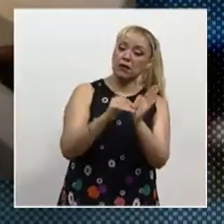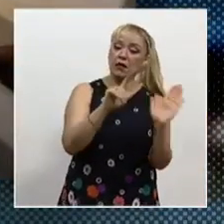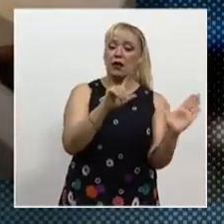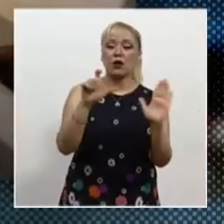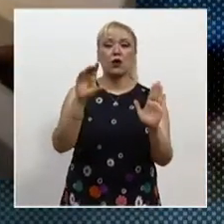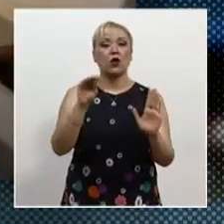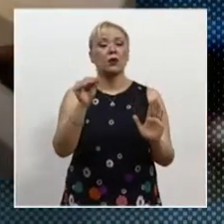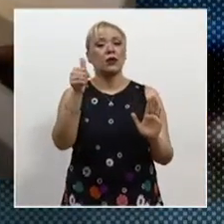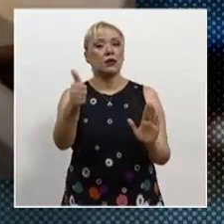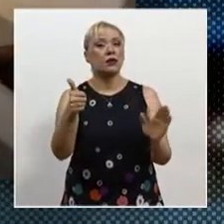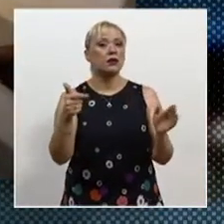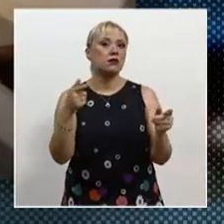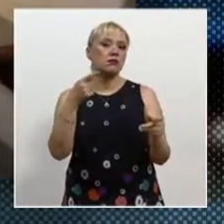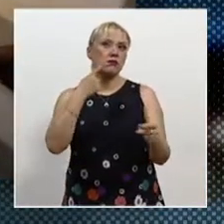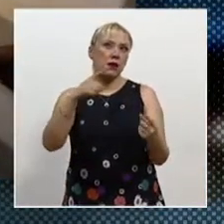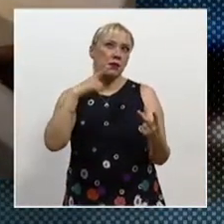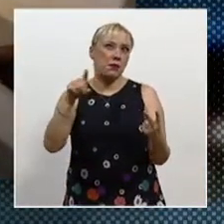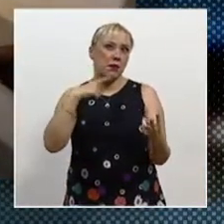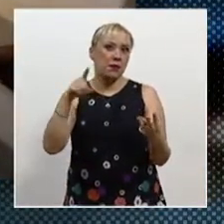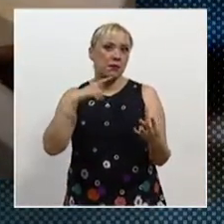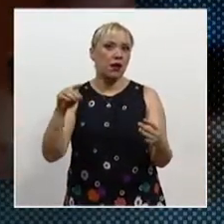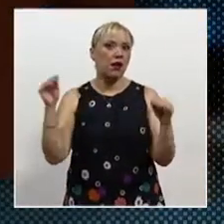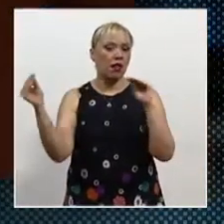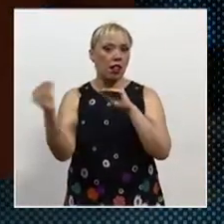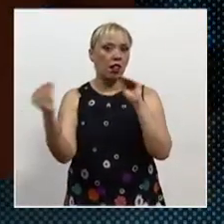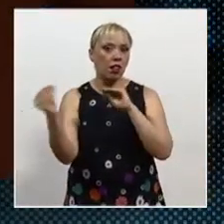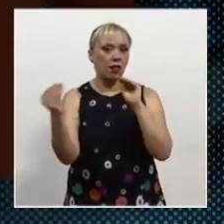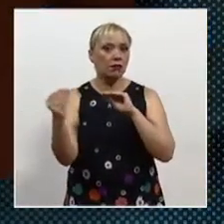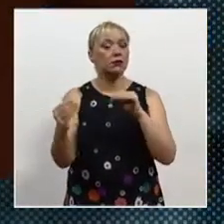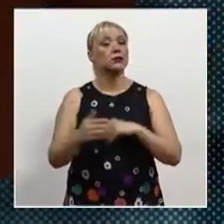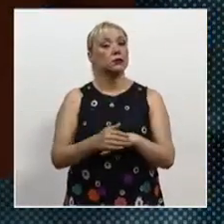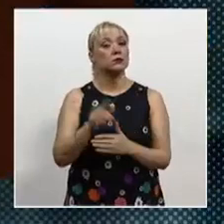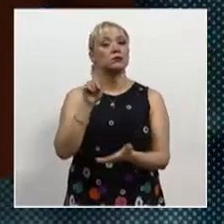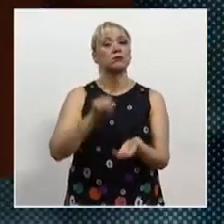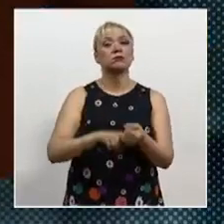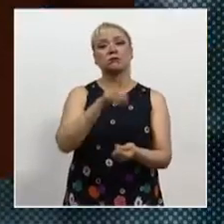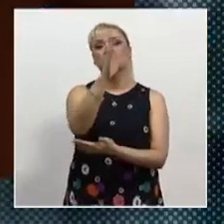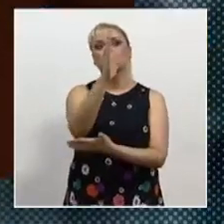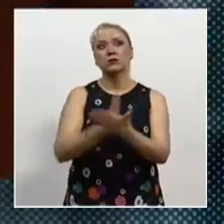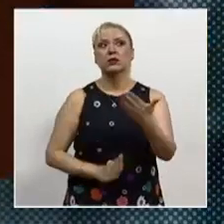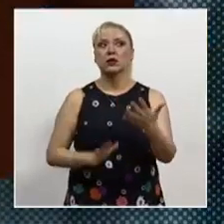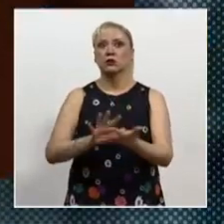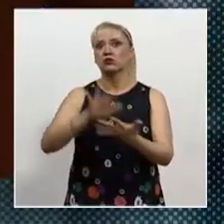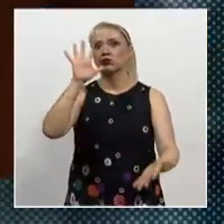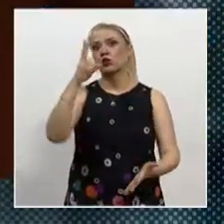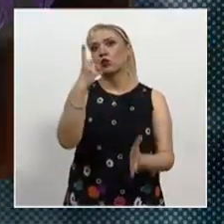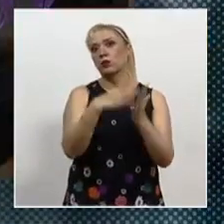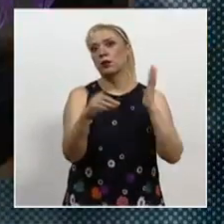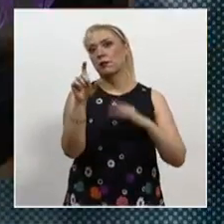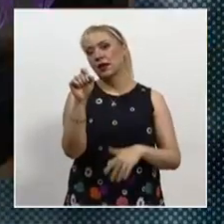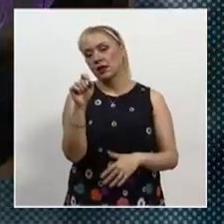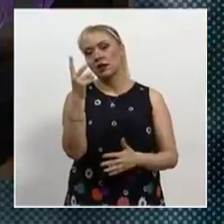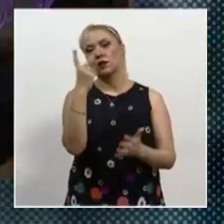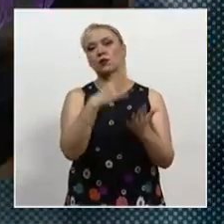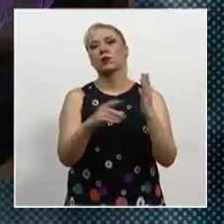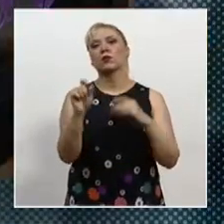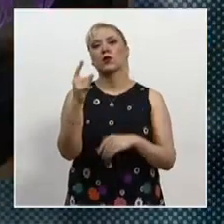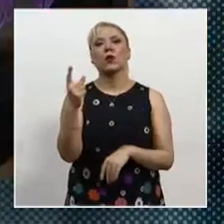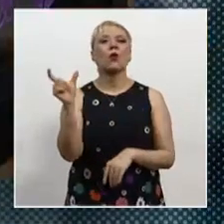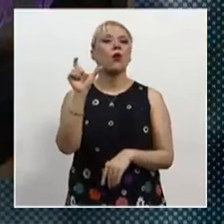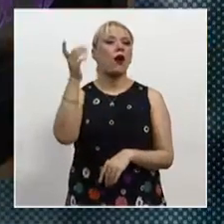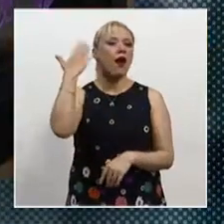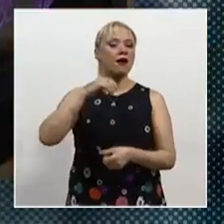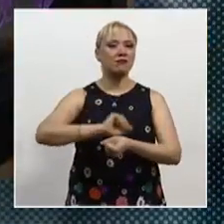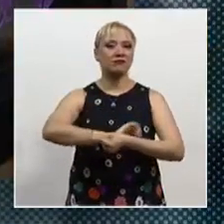10,796 procedimientos judiciales no contenciosos, la mitad de ellos en 2020 y 2021, durante el confinamiento por